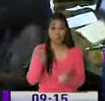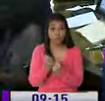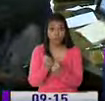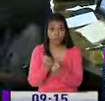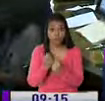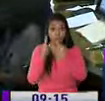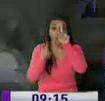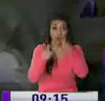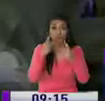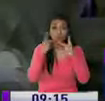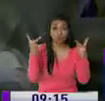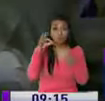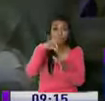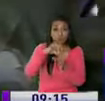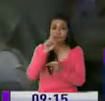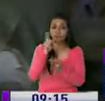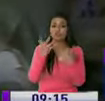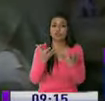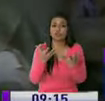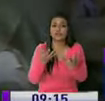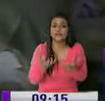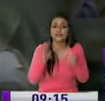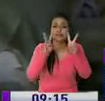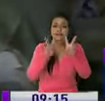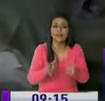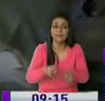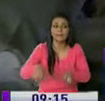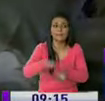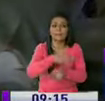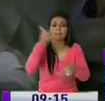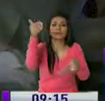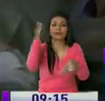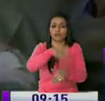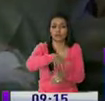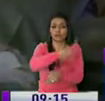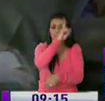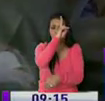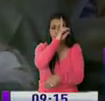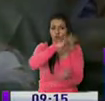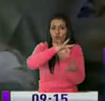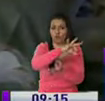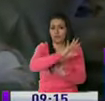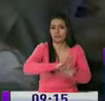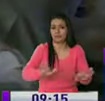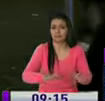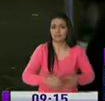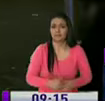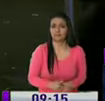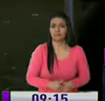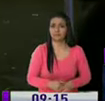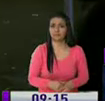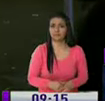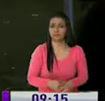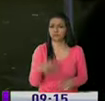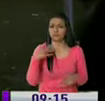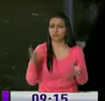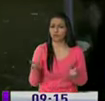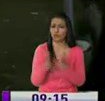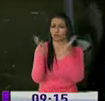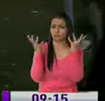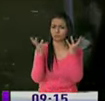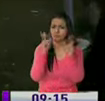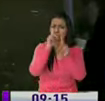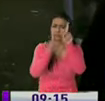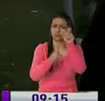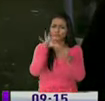llamado a consulta. Lo que no quieren es que el tema sea utilizado por la oposición como bandera política. Nadie está en contra de la consulta